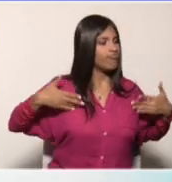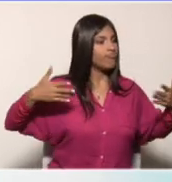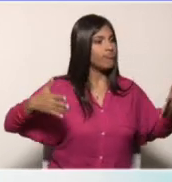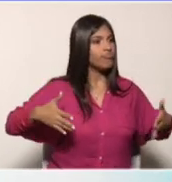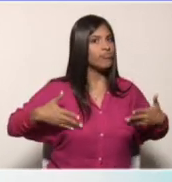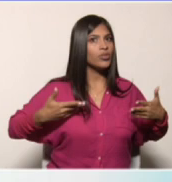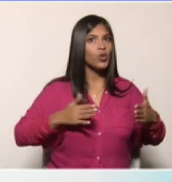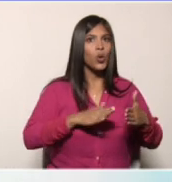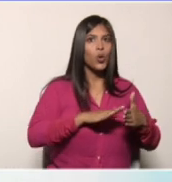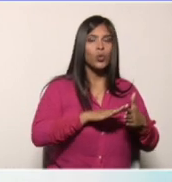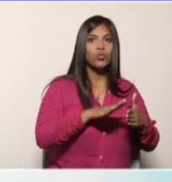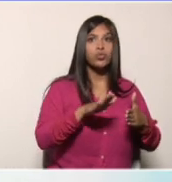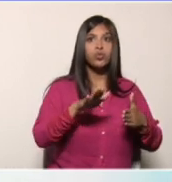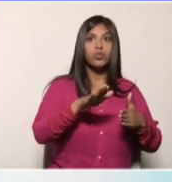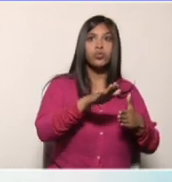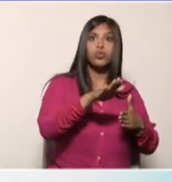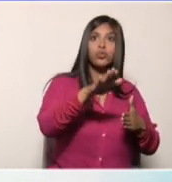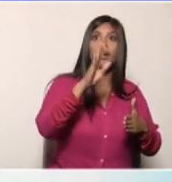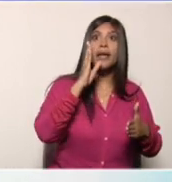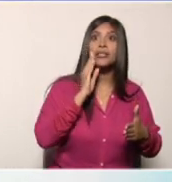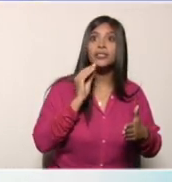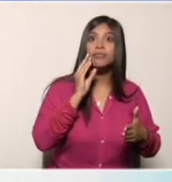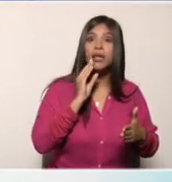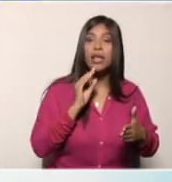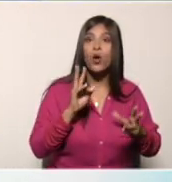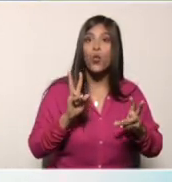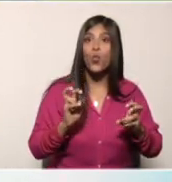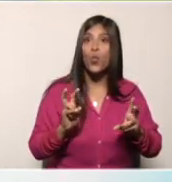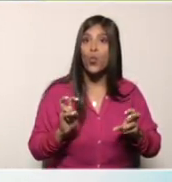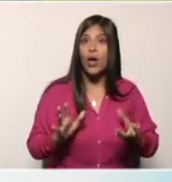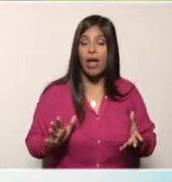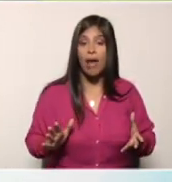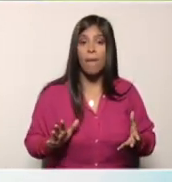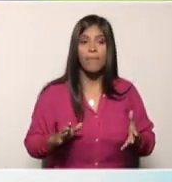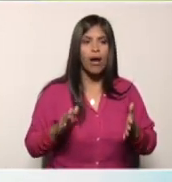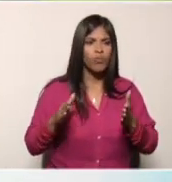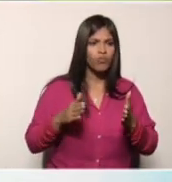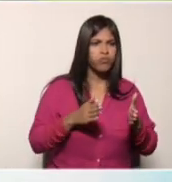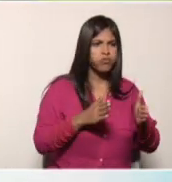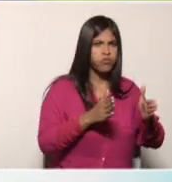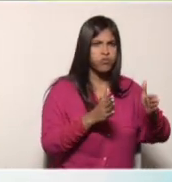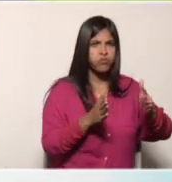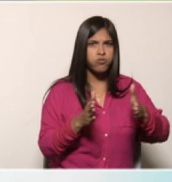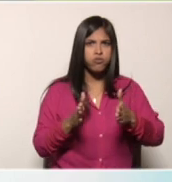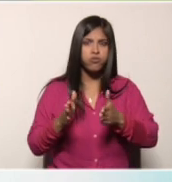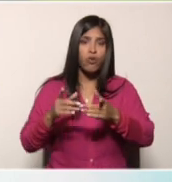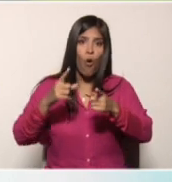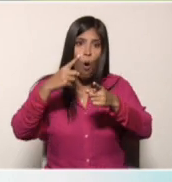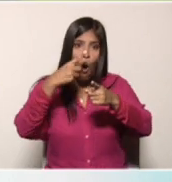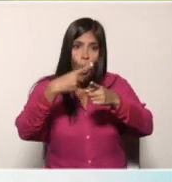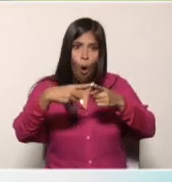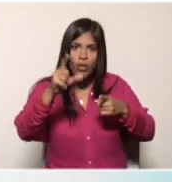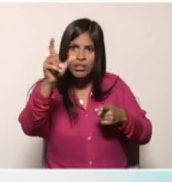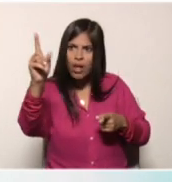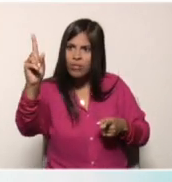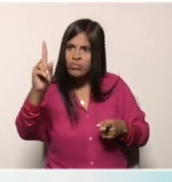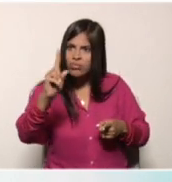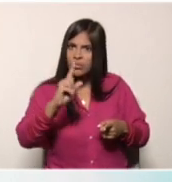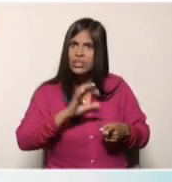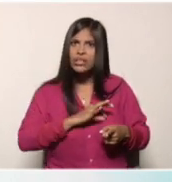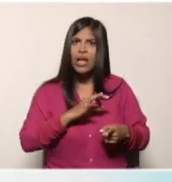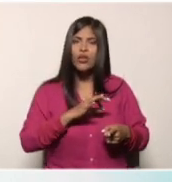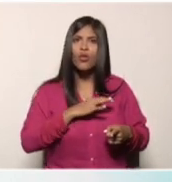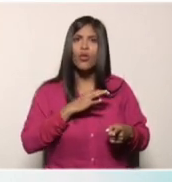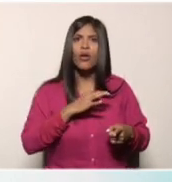vivir esta enriquecedora experiencia. Al llegar a una curva, se encontraron con otra señora. Su nombre